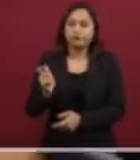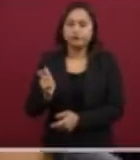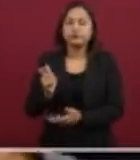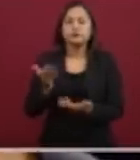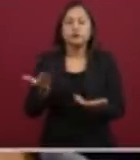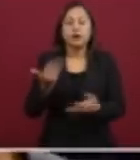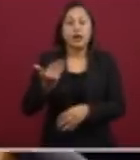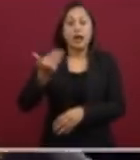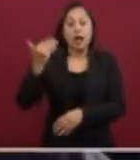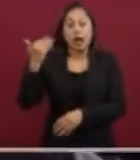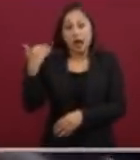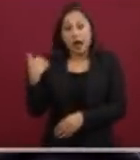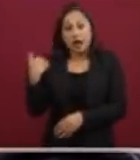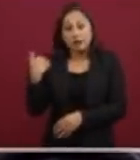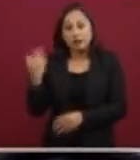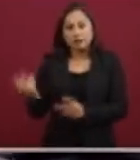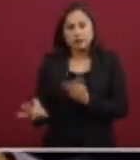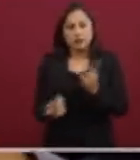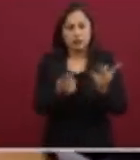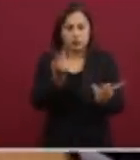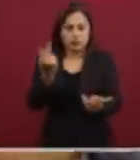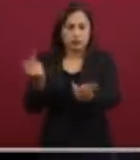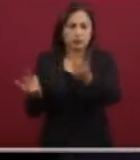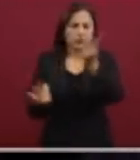pero pudieron quedar afuera